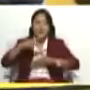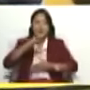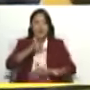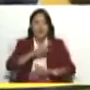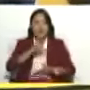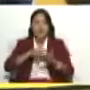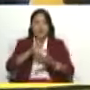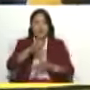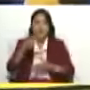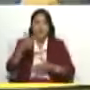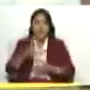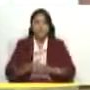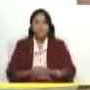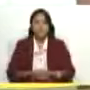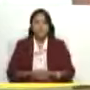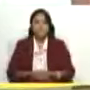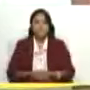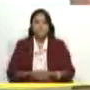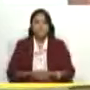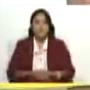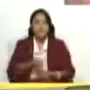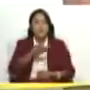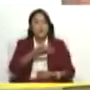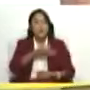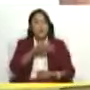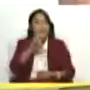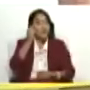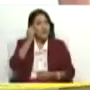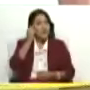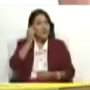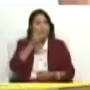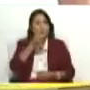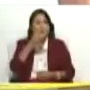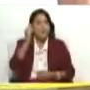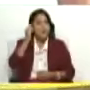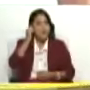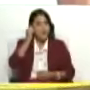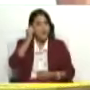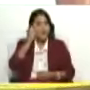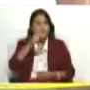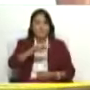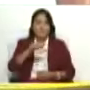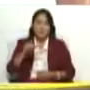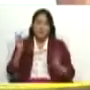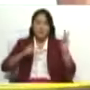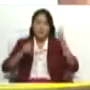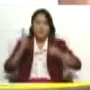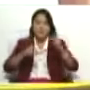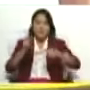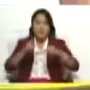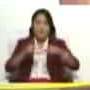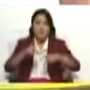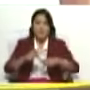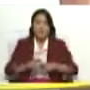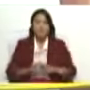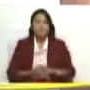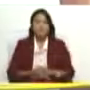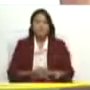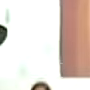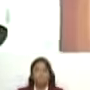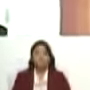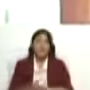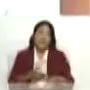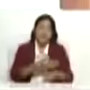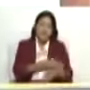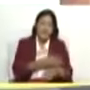2023 bueno Primero que nada buenos días a todos los que estamos aquí presentes eh como le dije